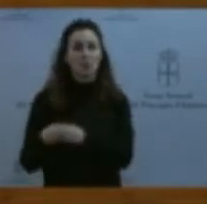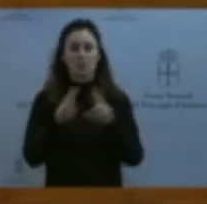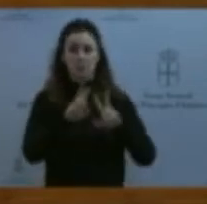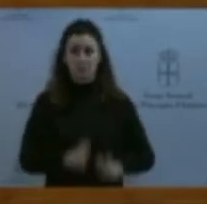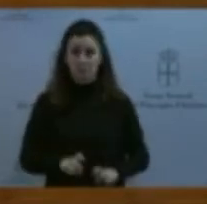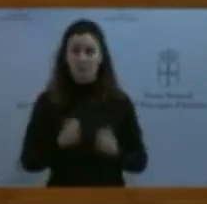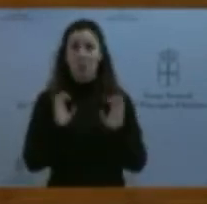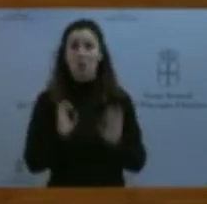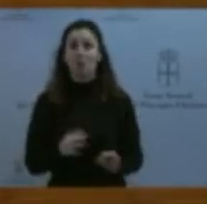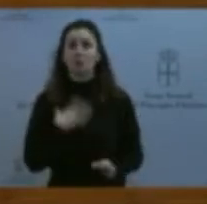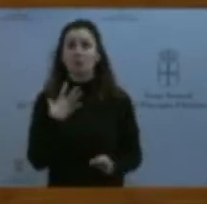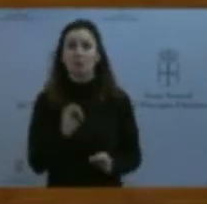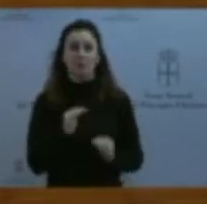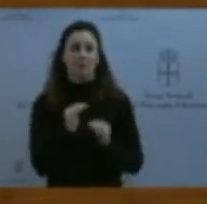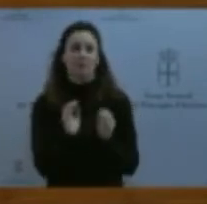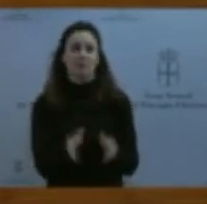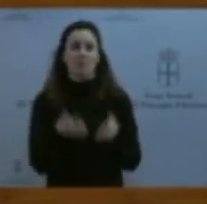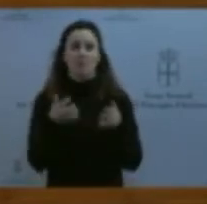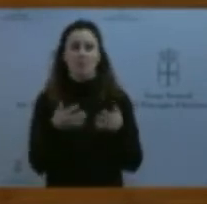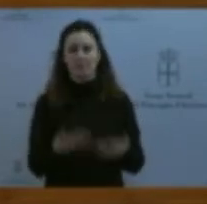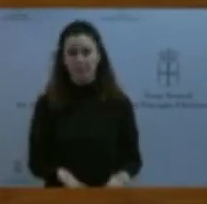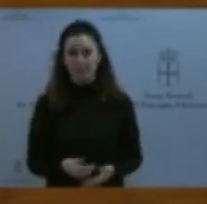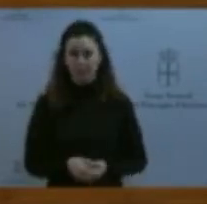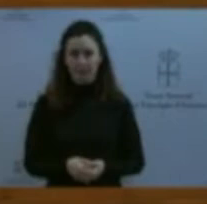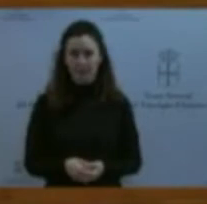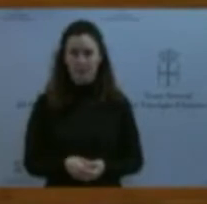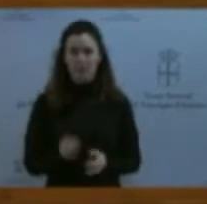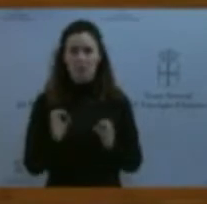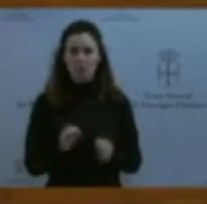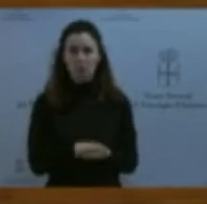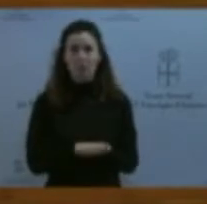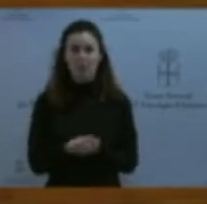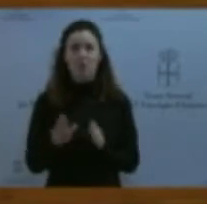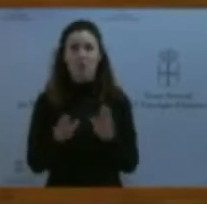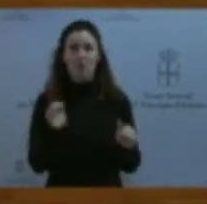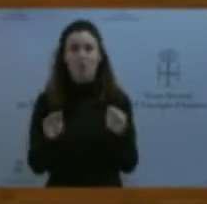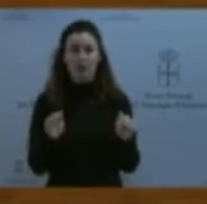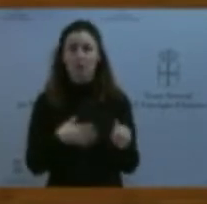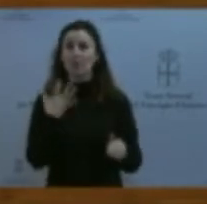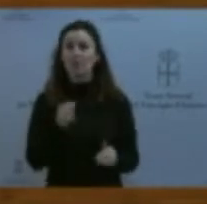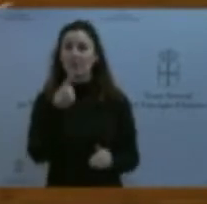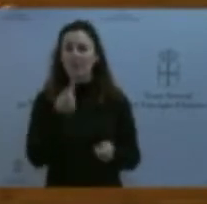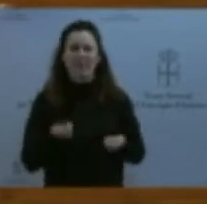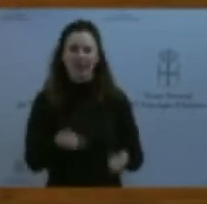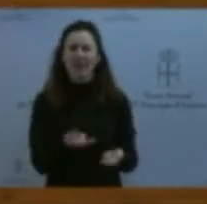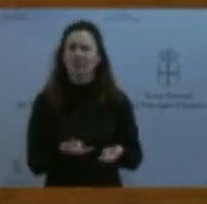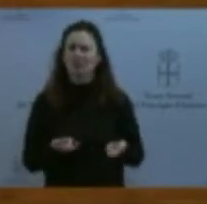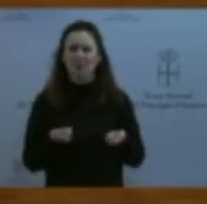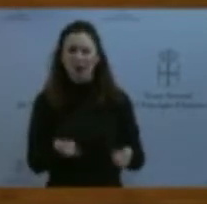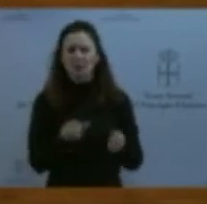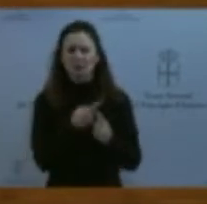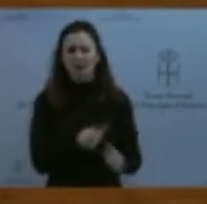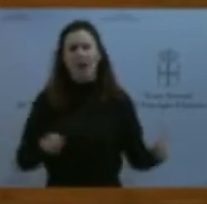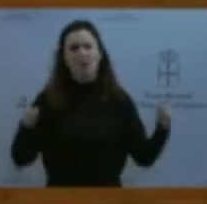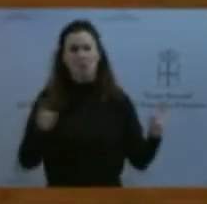Como decía, la convocatoria permitía incorporar todos los gastos incurridos a lo largo del ejercicio